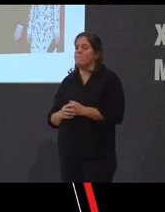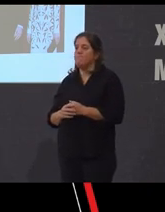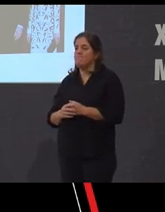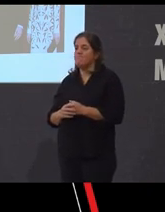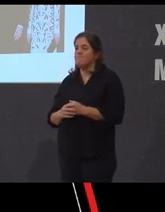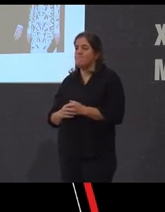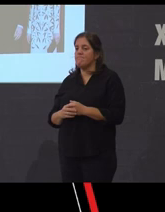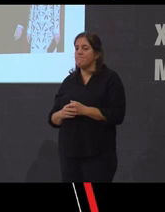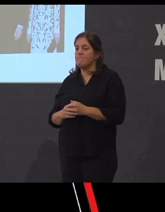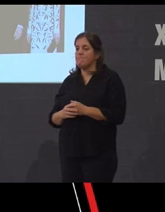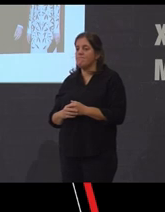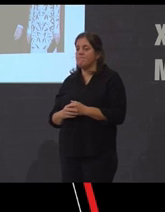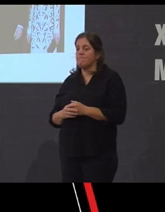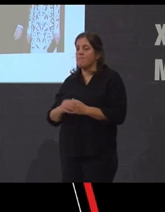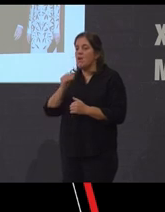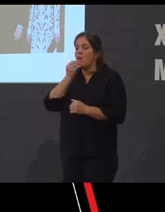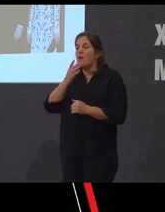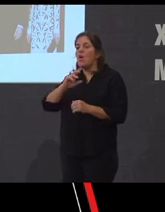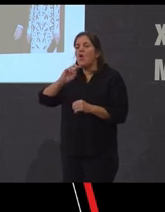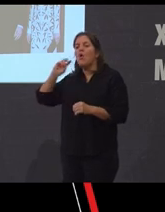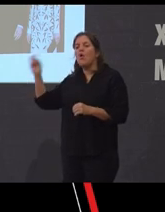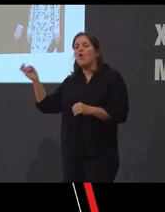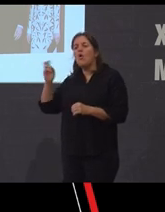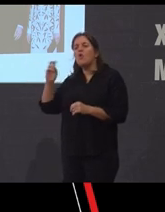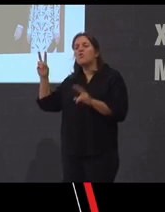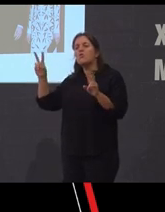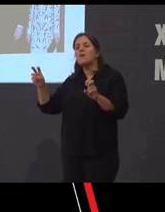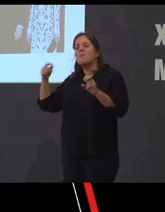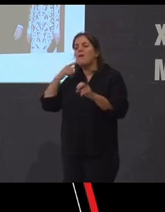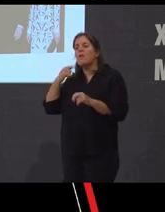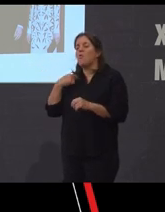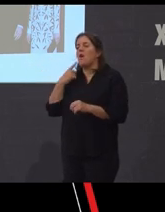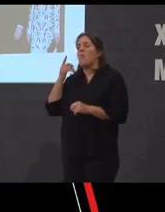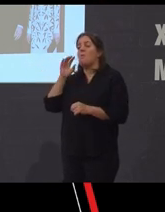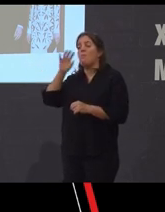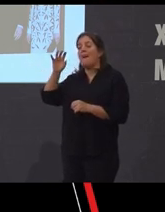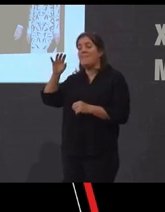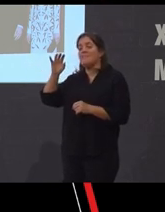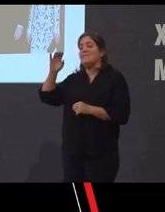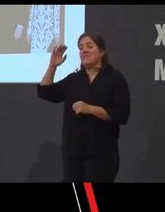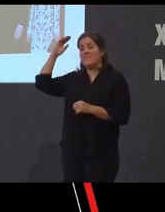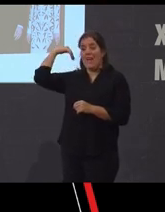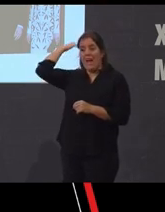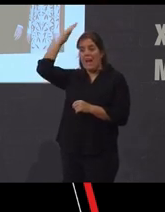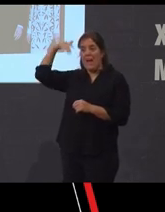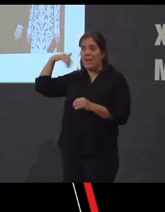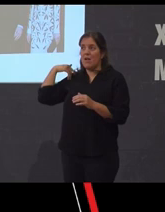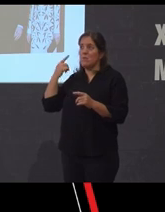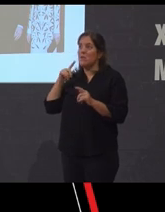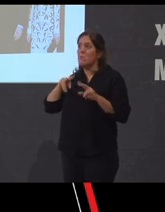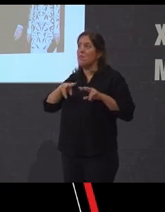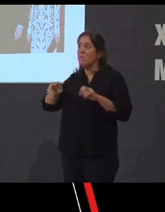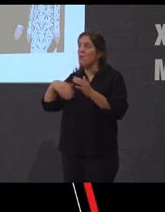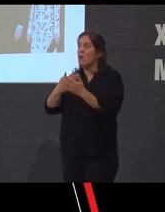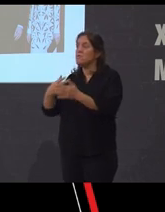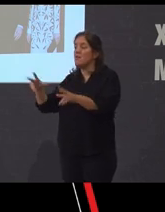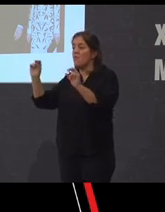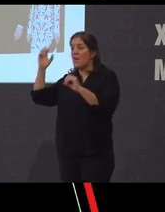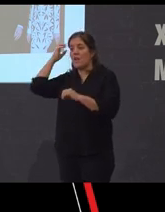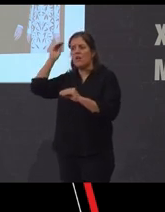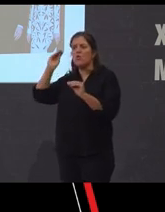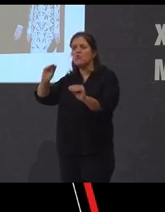E outra cousa na que me dio entre países árabes Juan Carlos desde o principio hasta o final do seu reinado